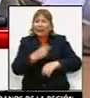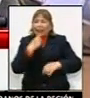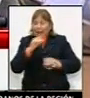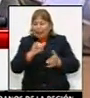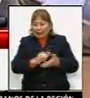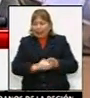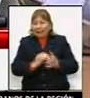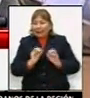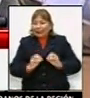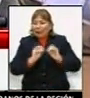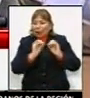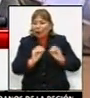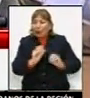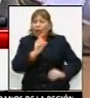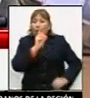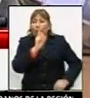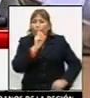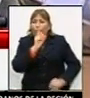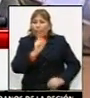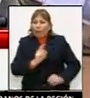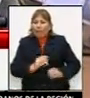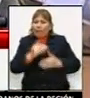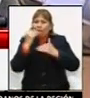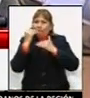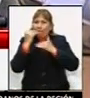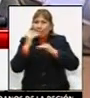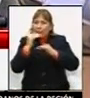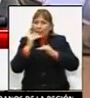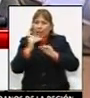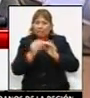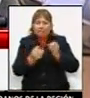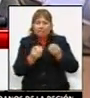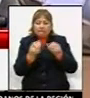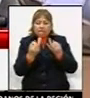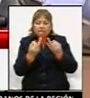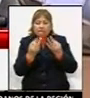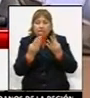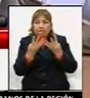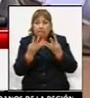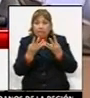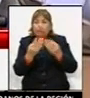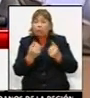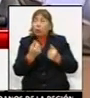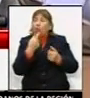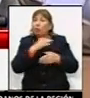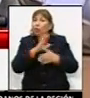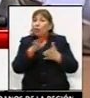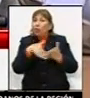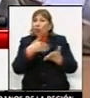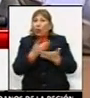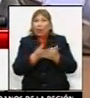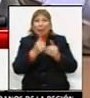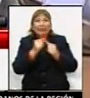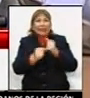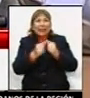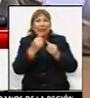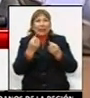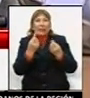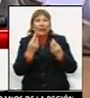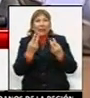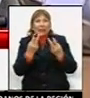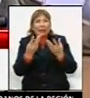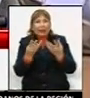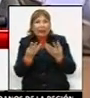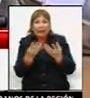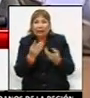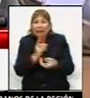se coloca un límite, que es el número, todo lo demás va a estar en función del número. Y no se